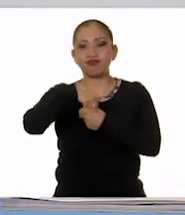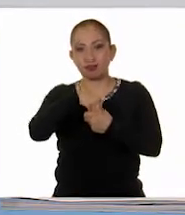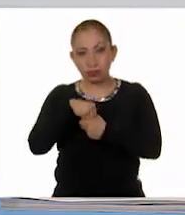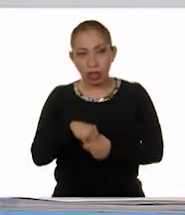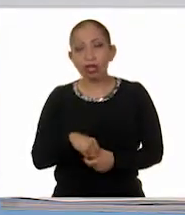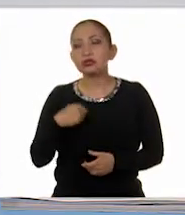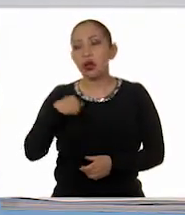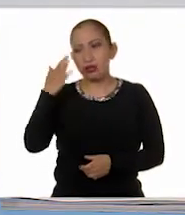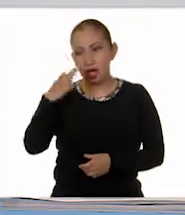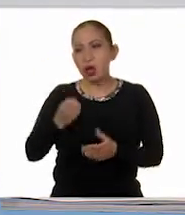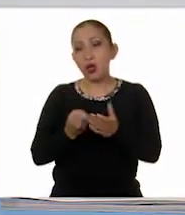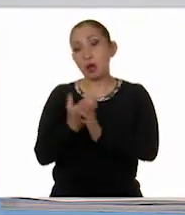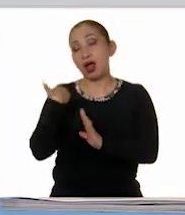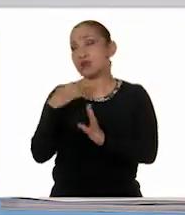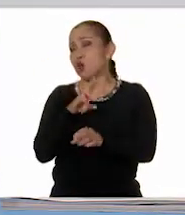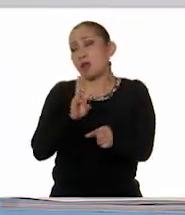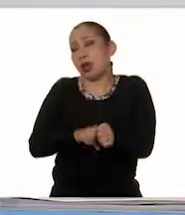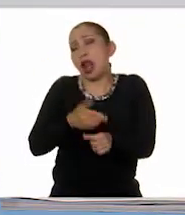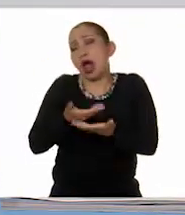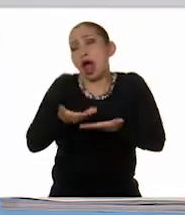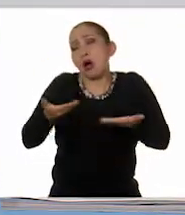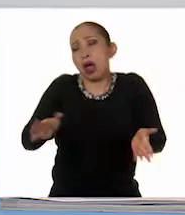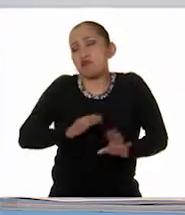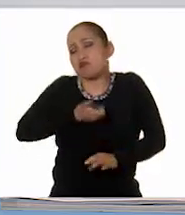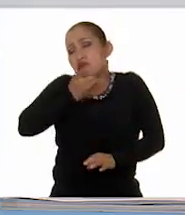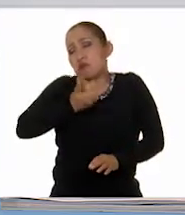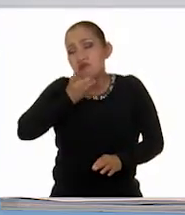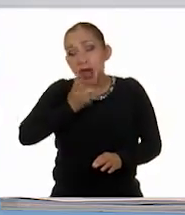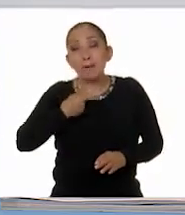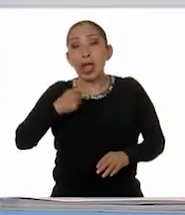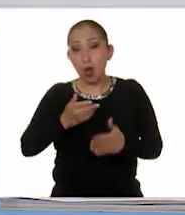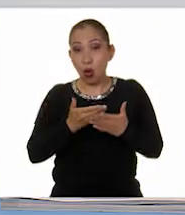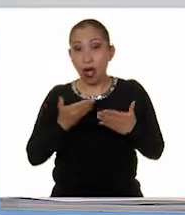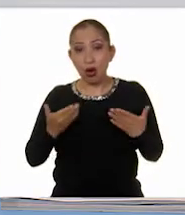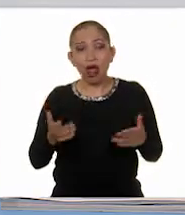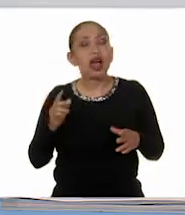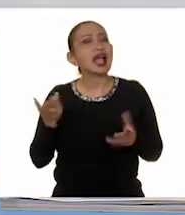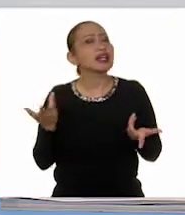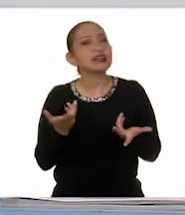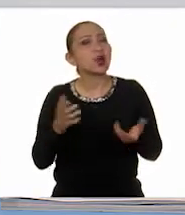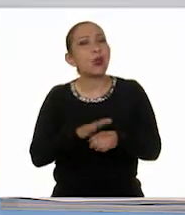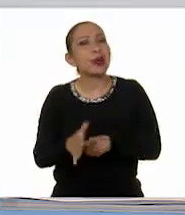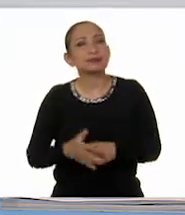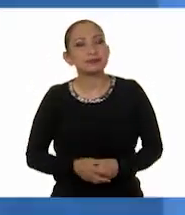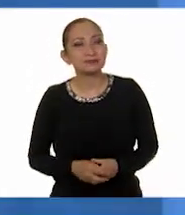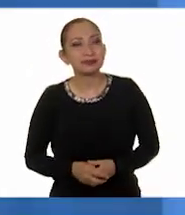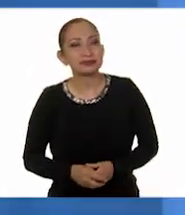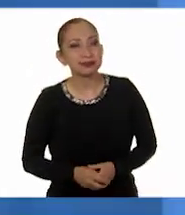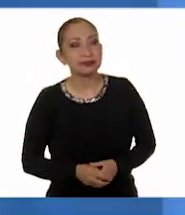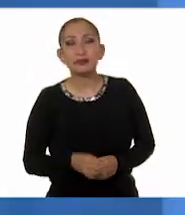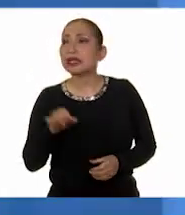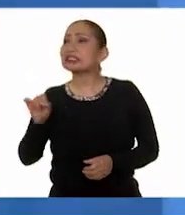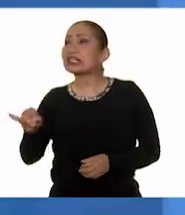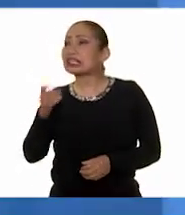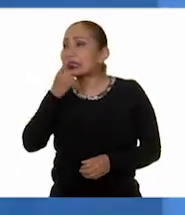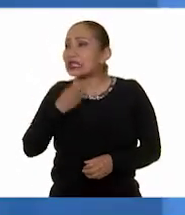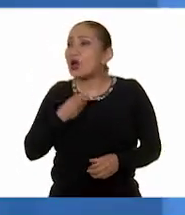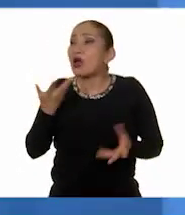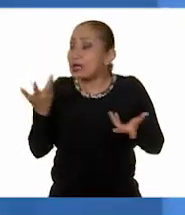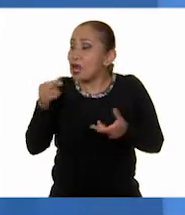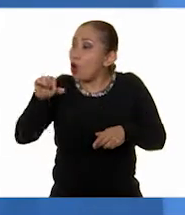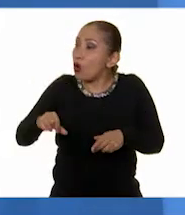es parte de la nueva normalidad que estamos viviendo. Pero bueno, ¿hoy qué vamos a hacer, maestra? Sí, maestra, coméntenos,